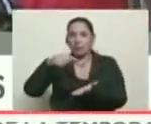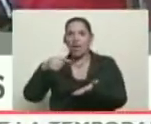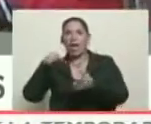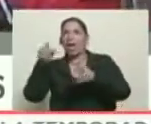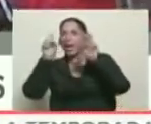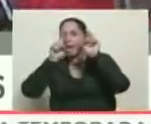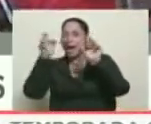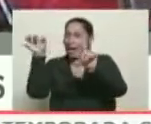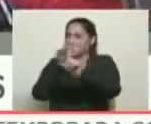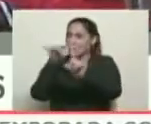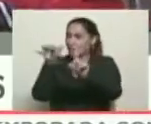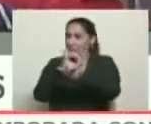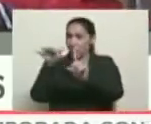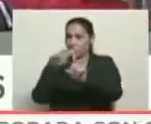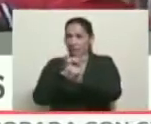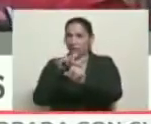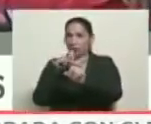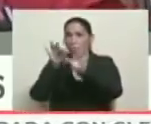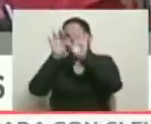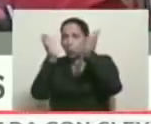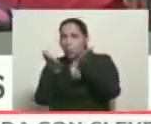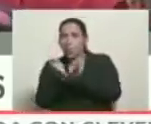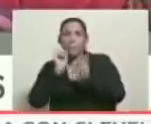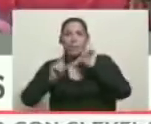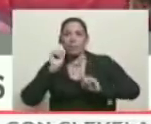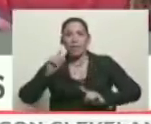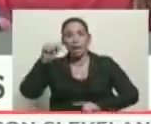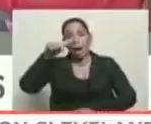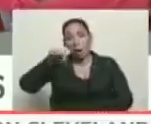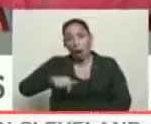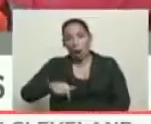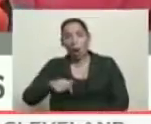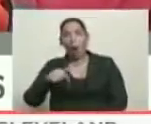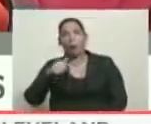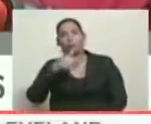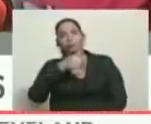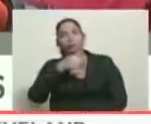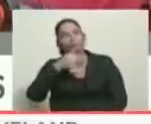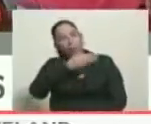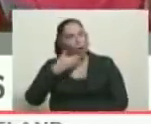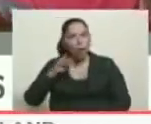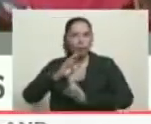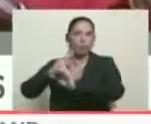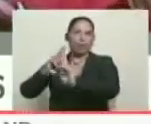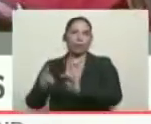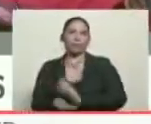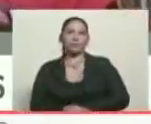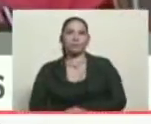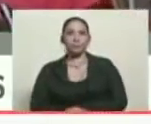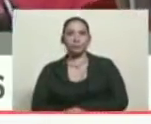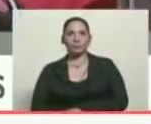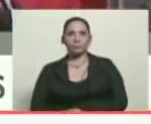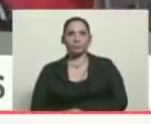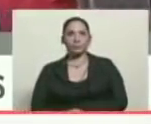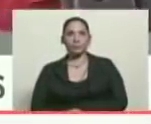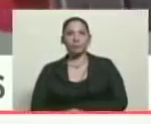mentiras buscando apoyo. Hoy tratan aquí en Venezuela. Yo creo que la mejor respuesta son los